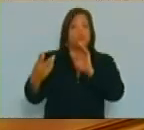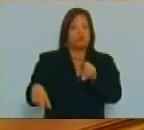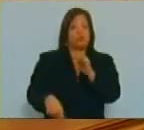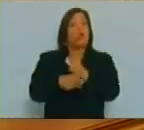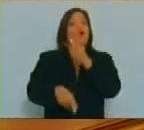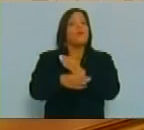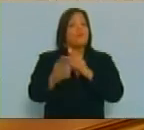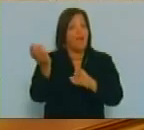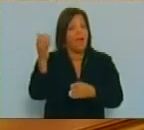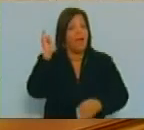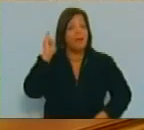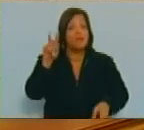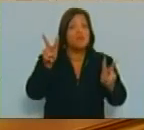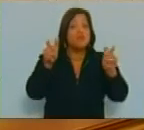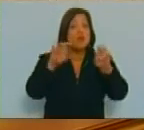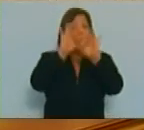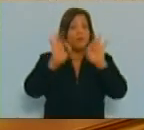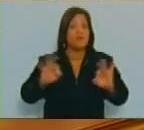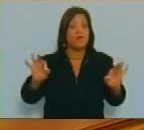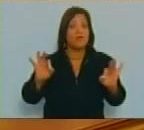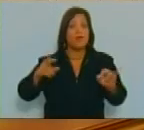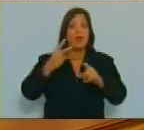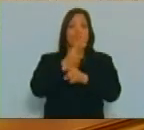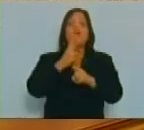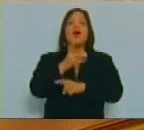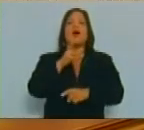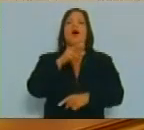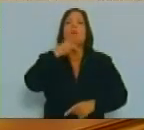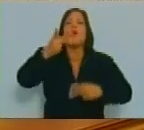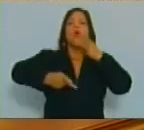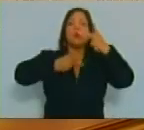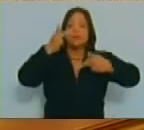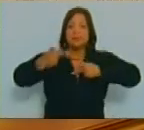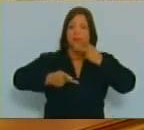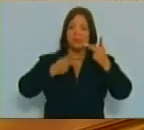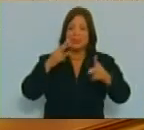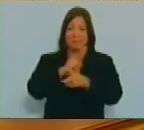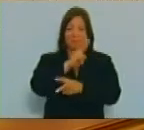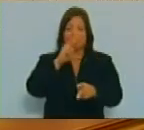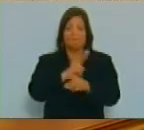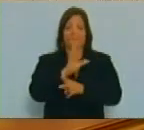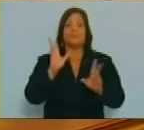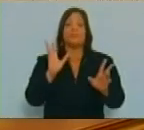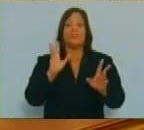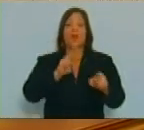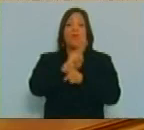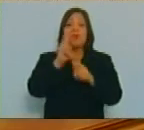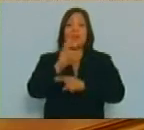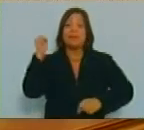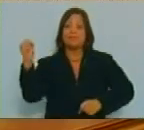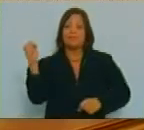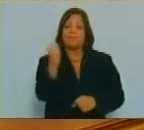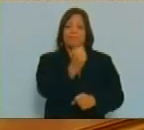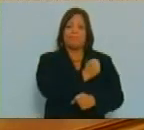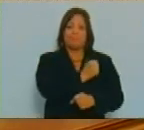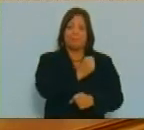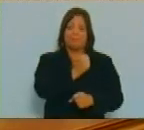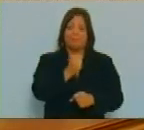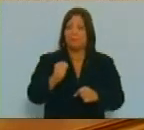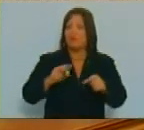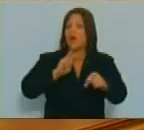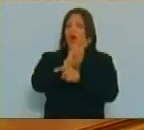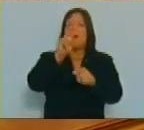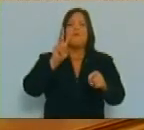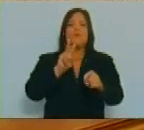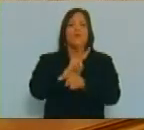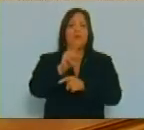tenemos la violencia política una violencia criminal la